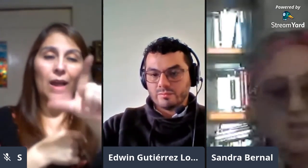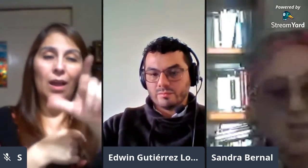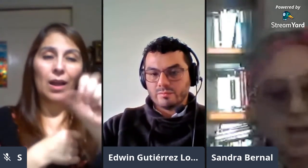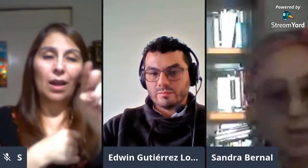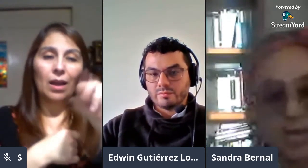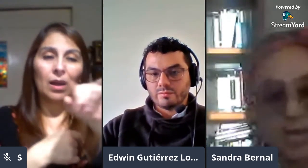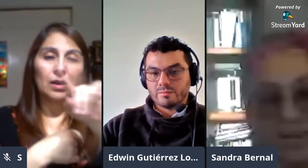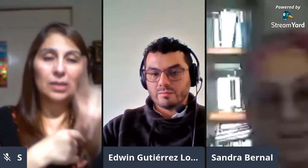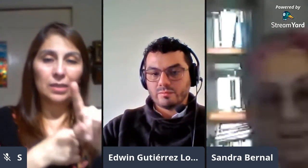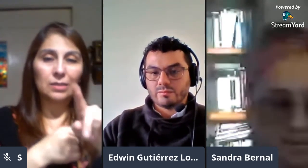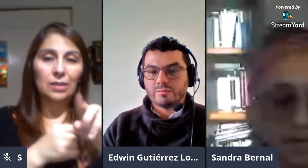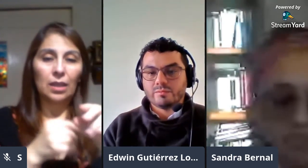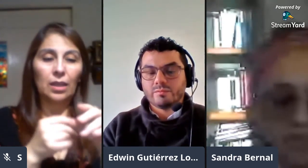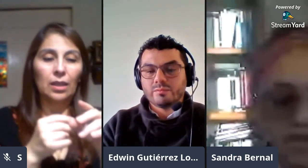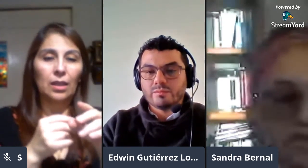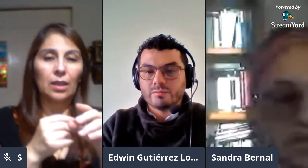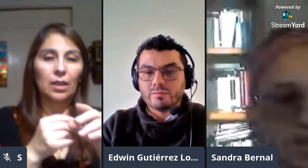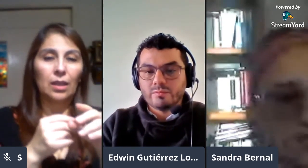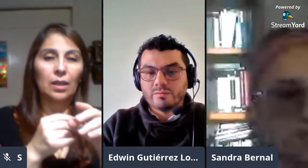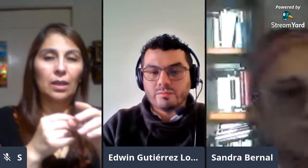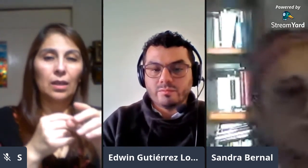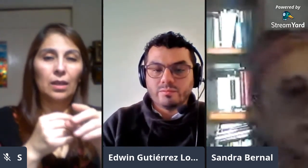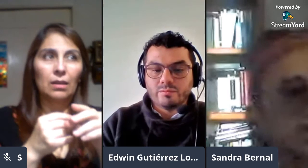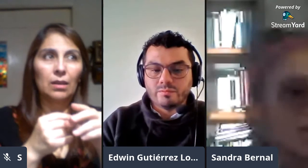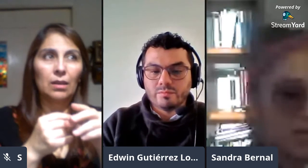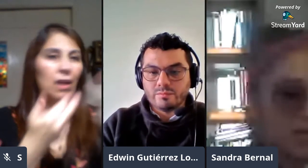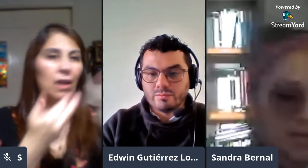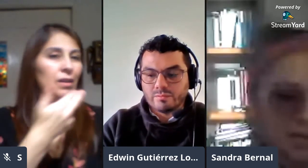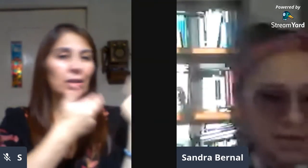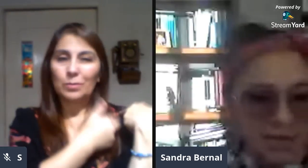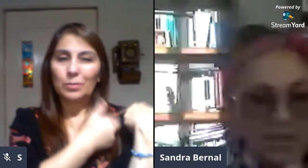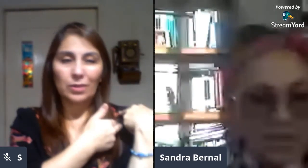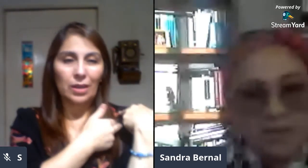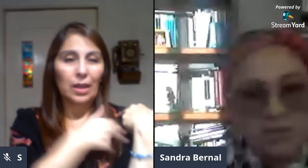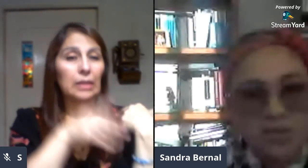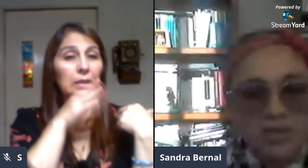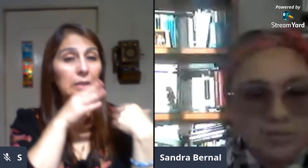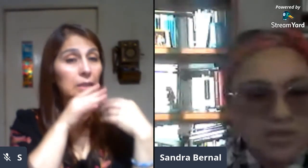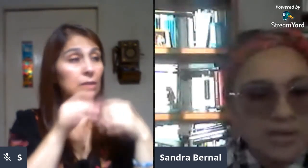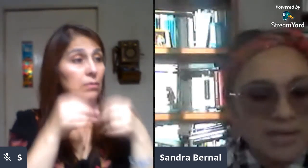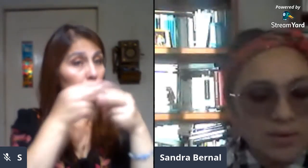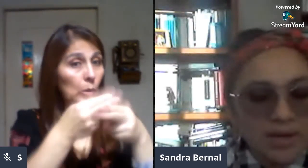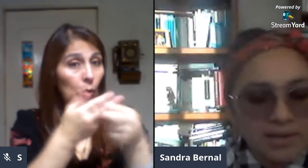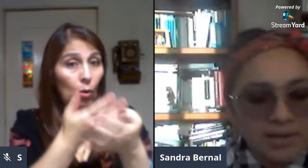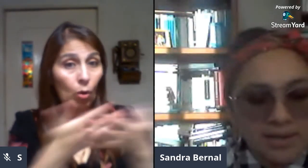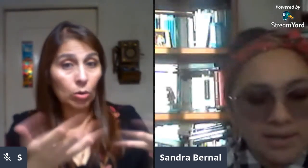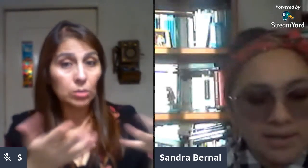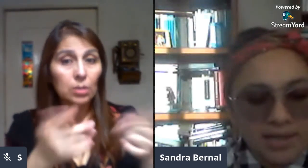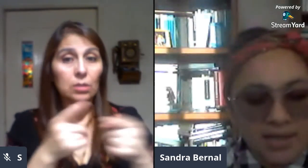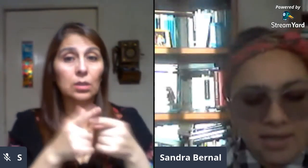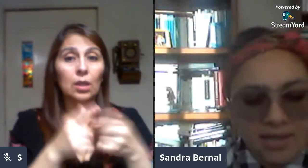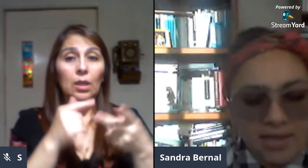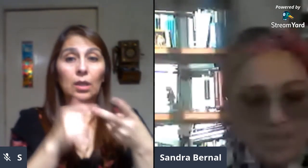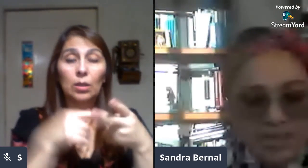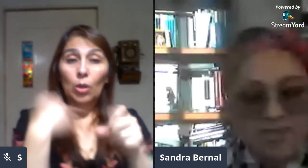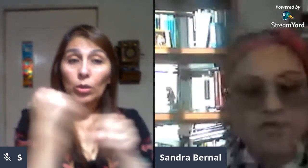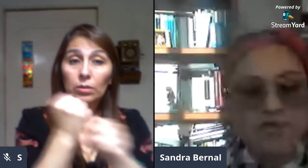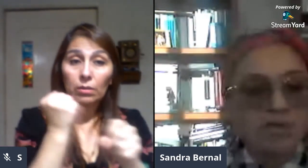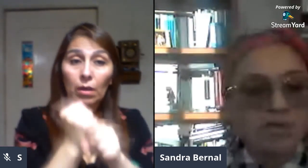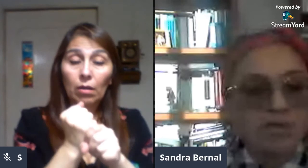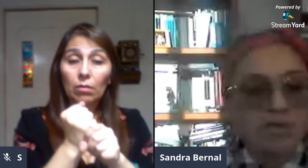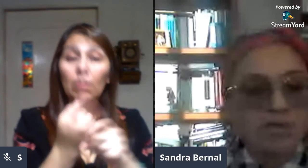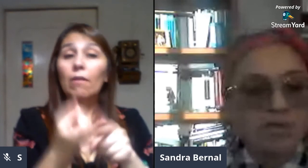esta irresponsabilidad de los privilegiados, como llama la autora, yo digo que también habría que hablar de la